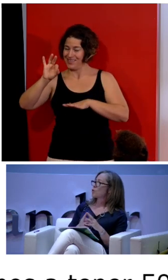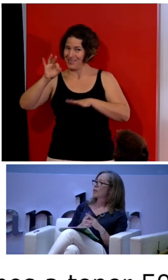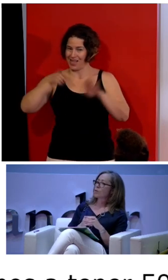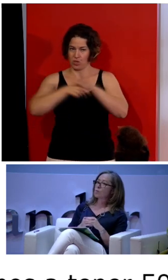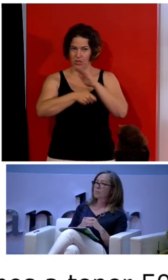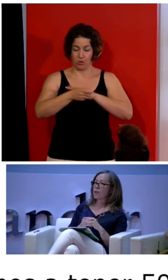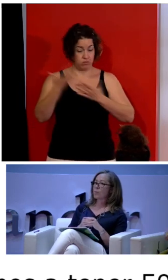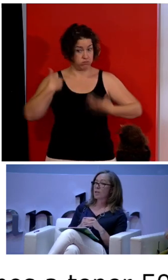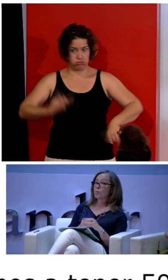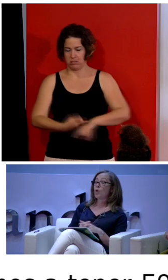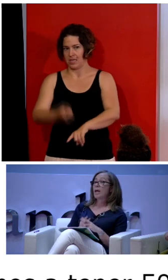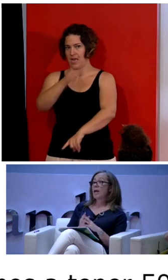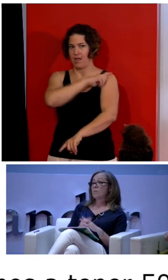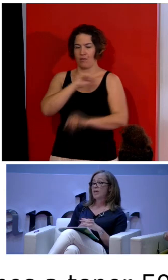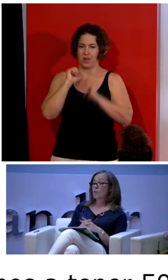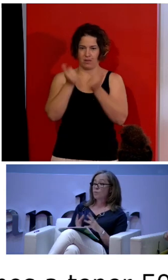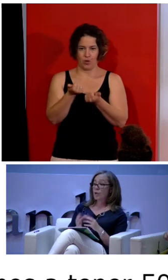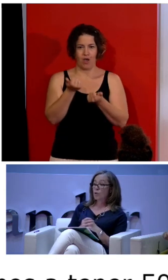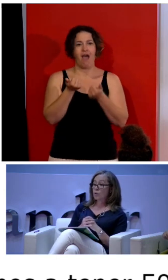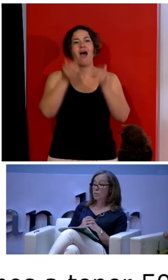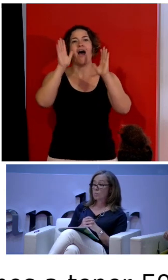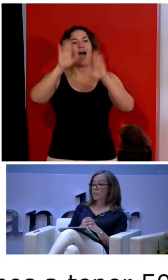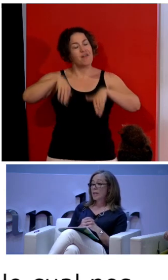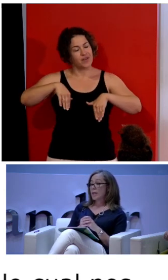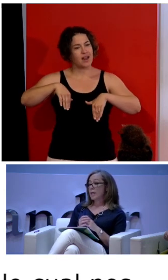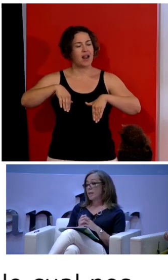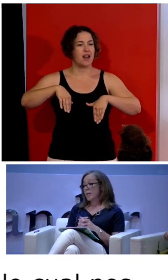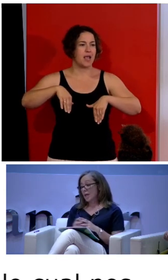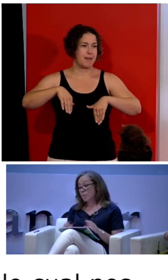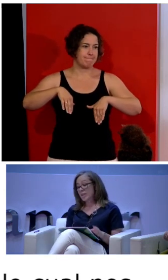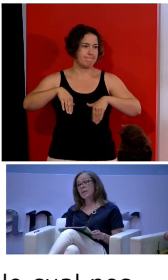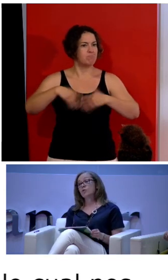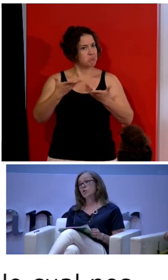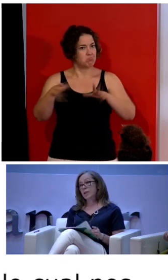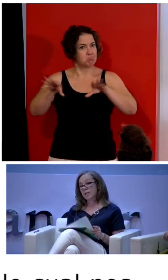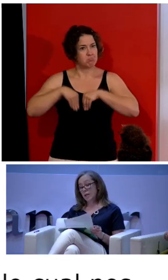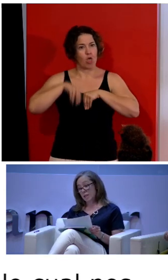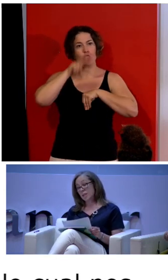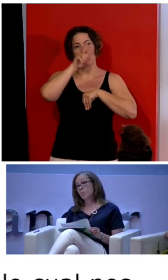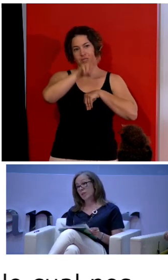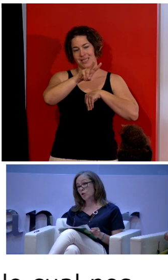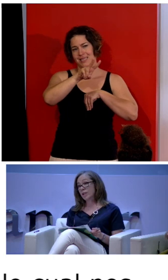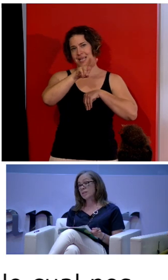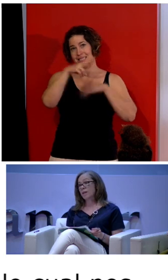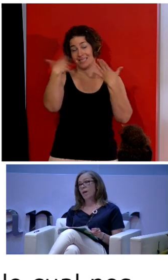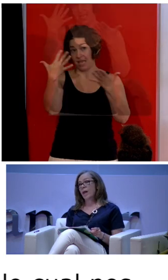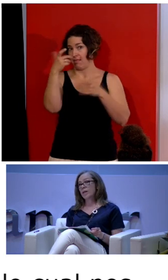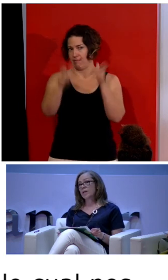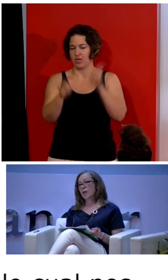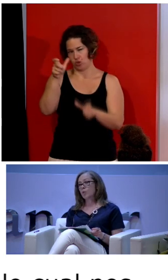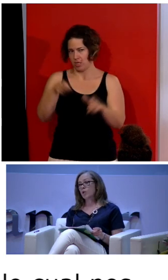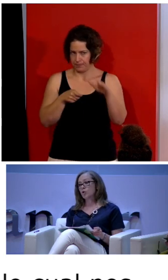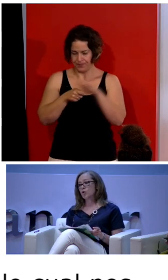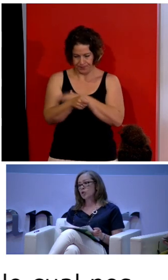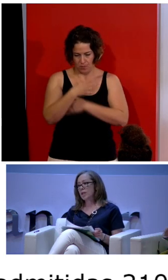desbordó en un principio. Al final fueron admitidas 210 personas